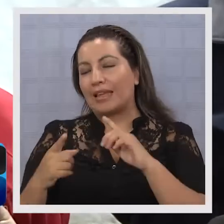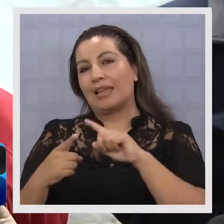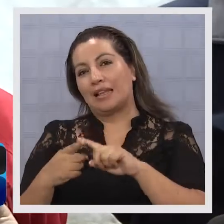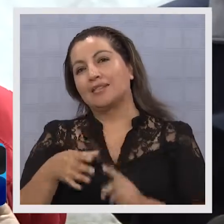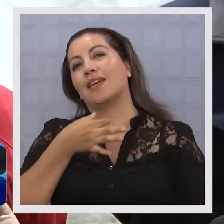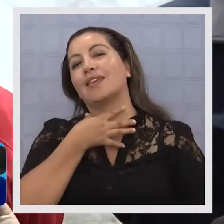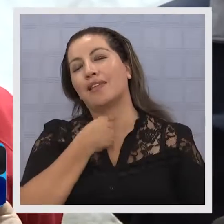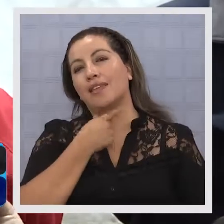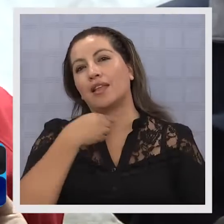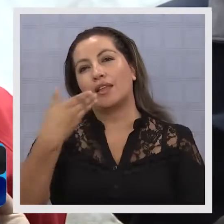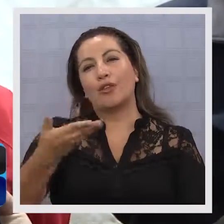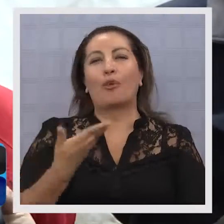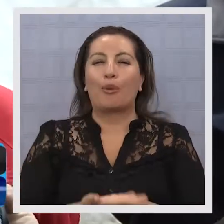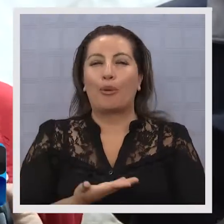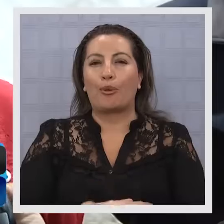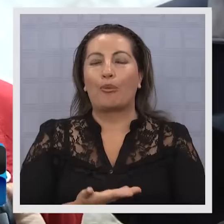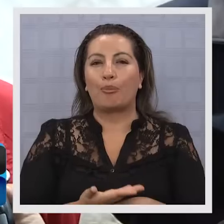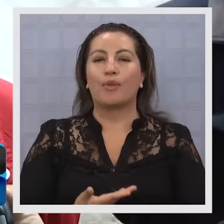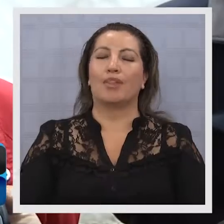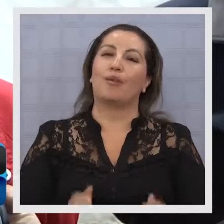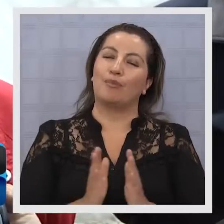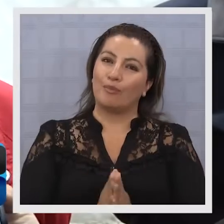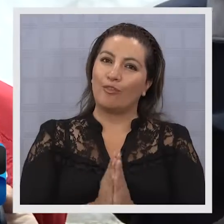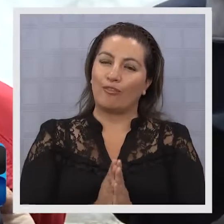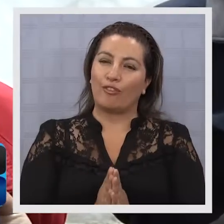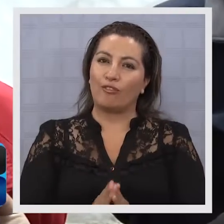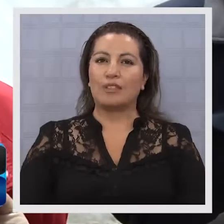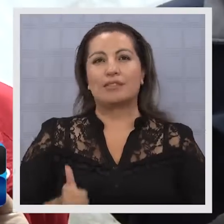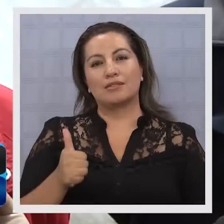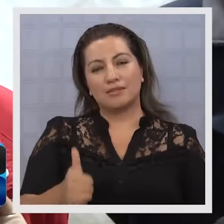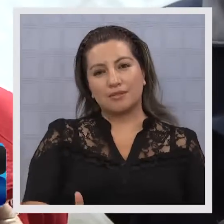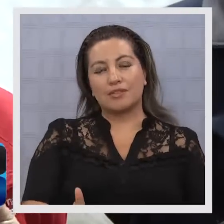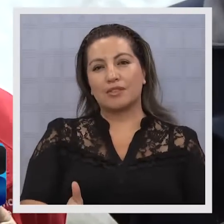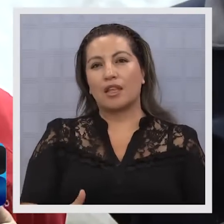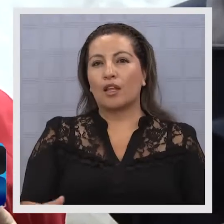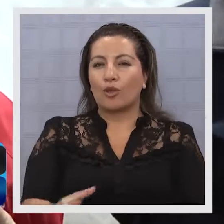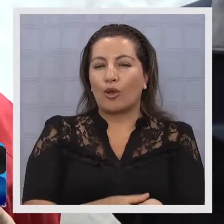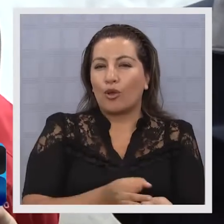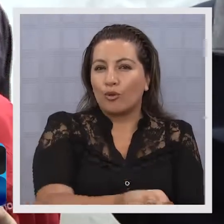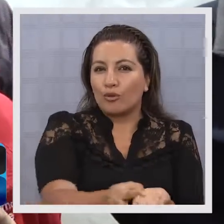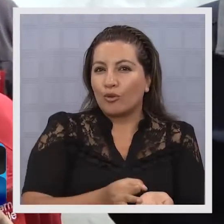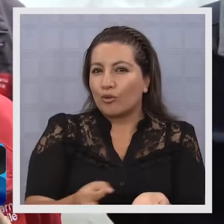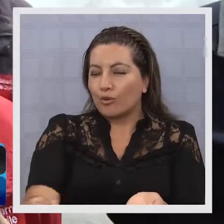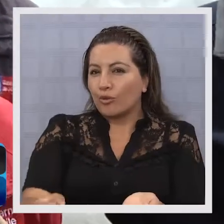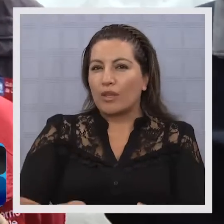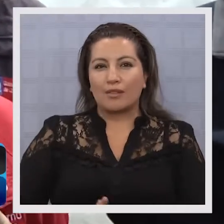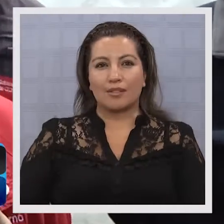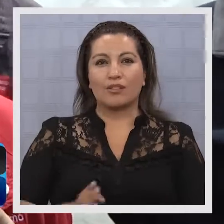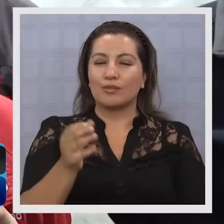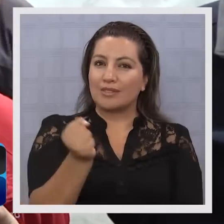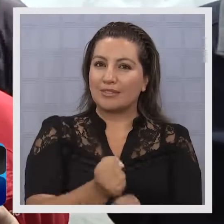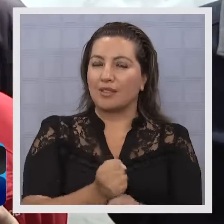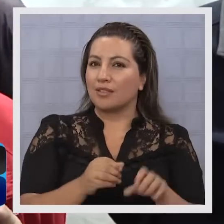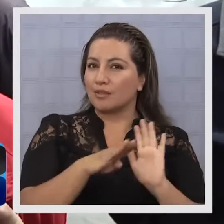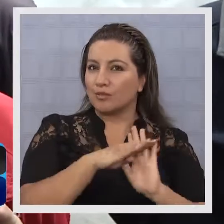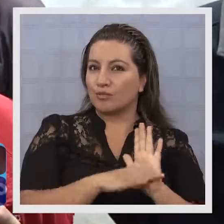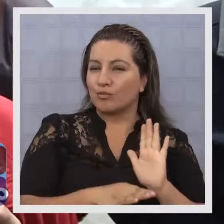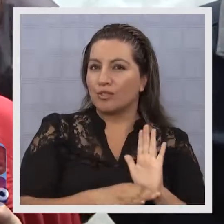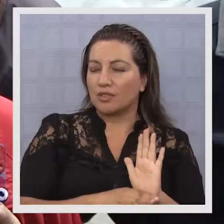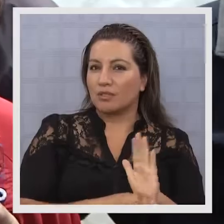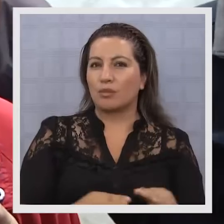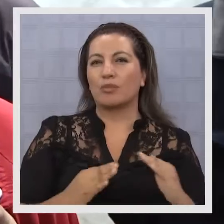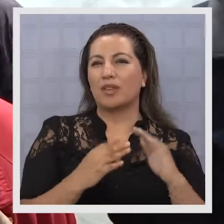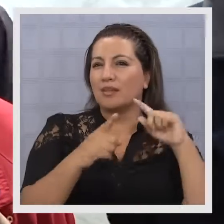nos solicitan eso, y hay un compromiso de arquitectura con los distintos alcaldes, con las comunidades, de seguir trabajando esos proyectos